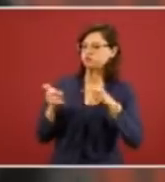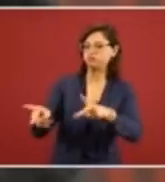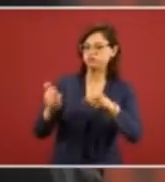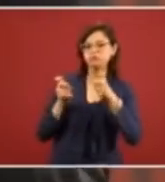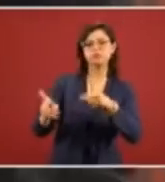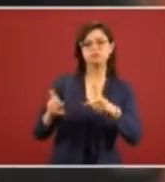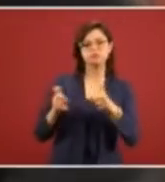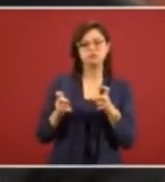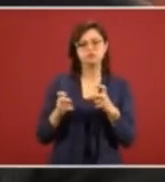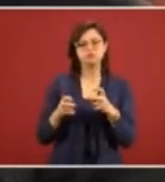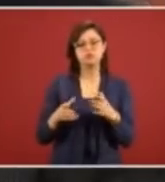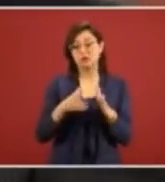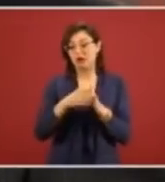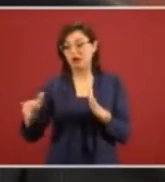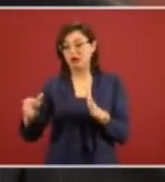Se puede probar esto.